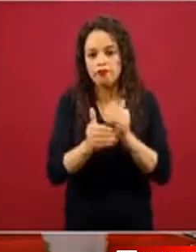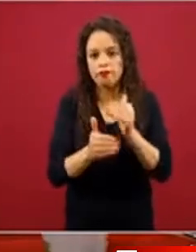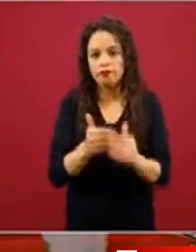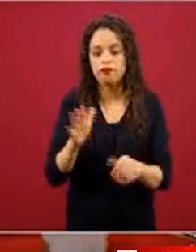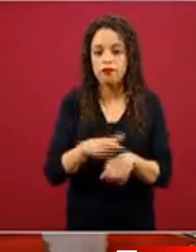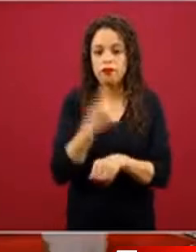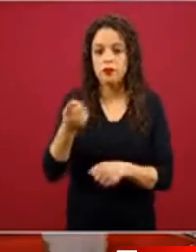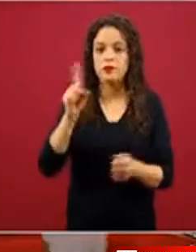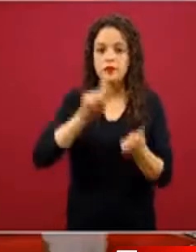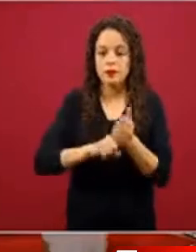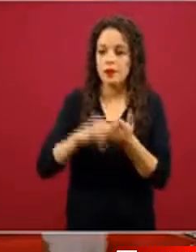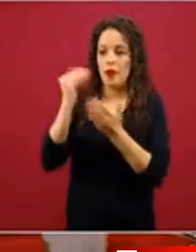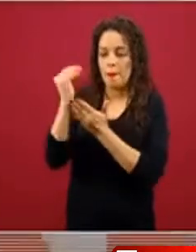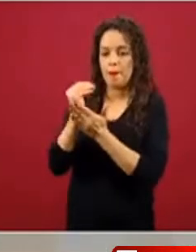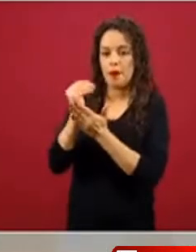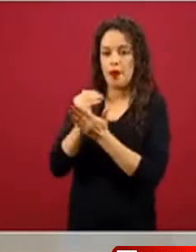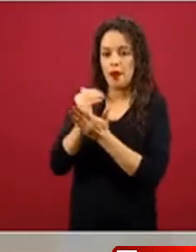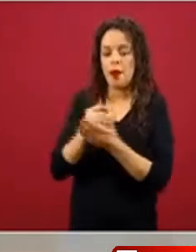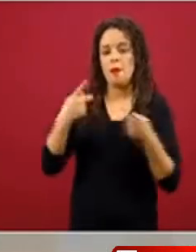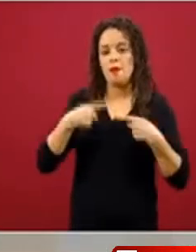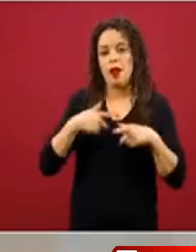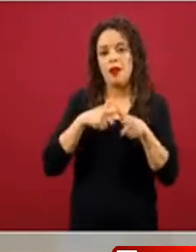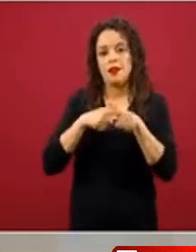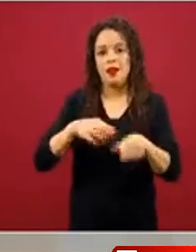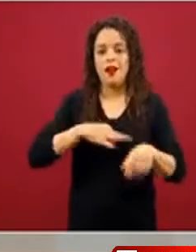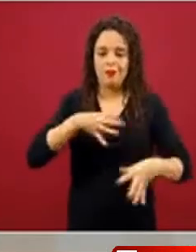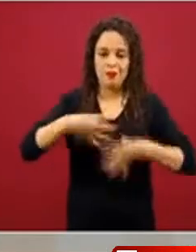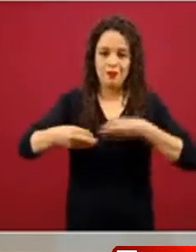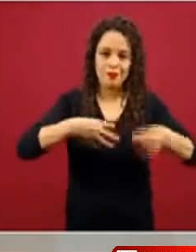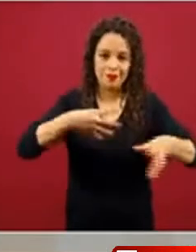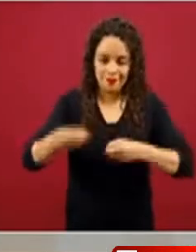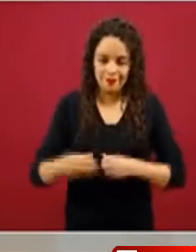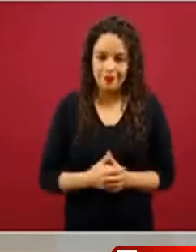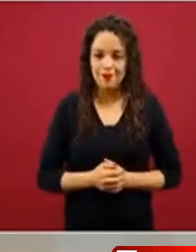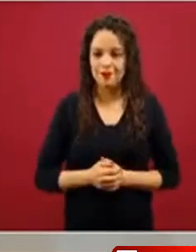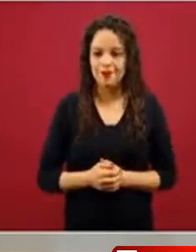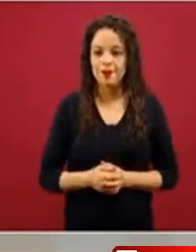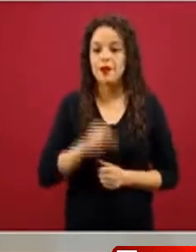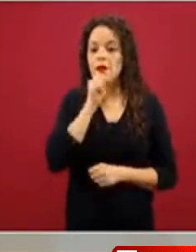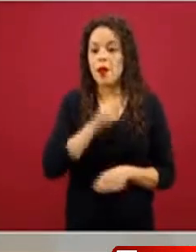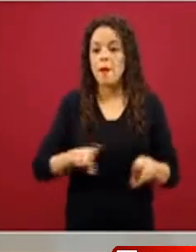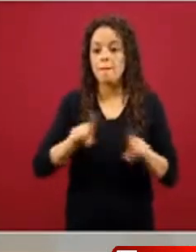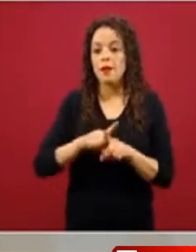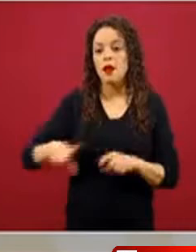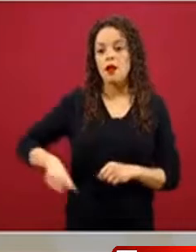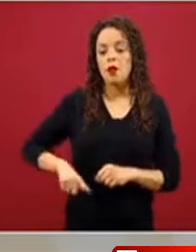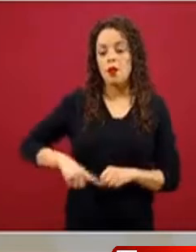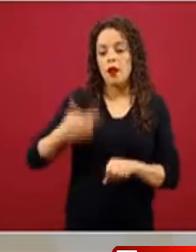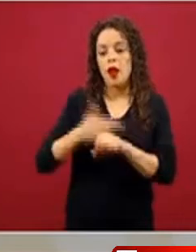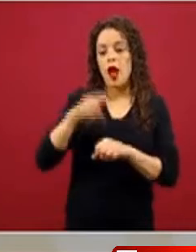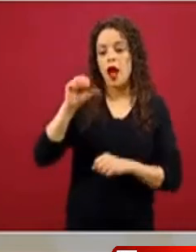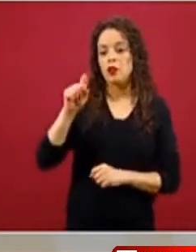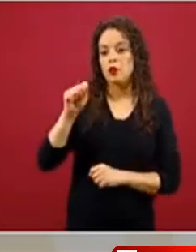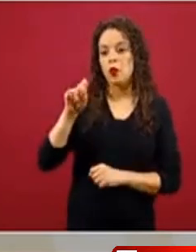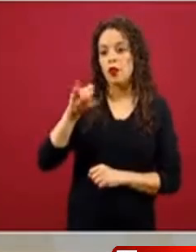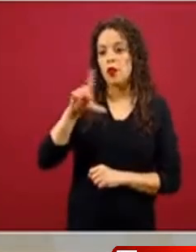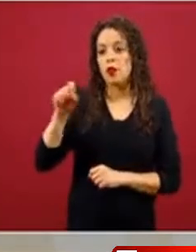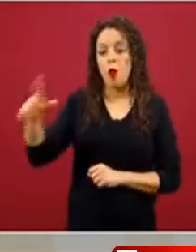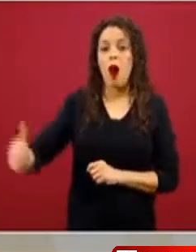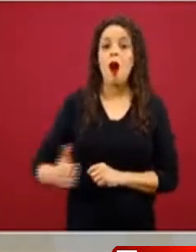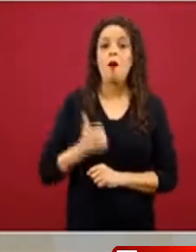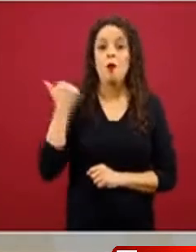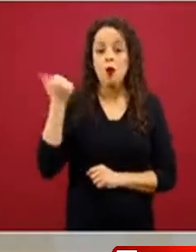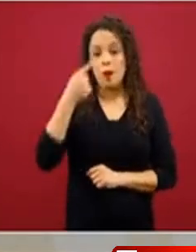los índices de ocurrencia de casos. El gobernador Astudillo también empieza a aprovechar esa situación para